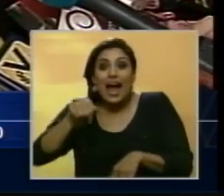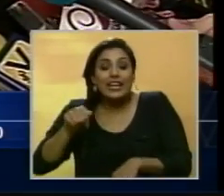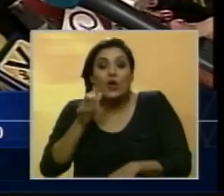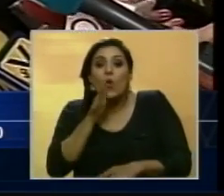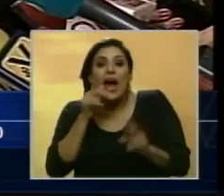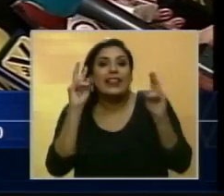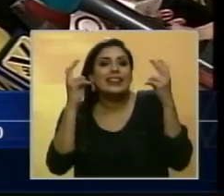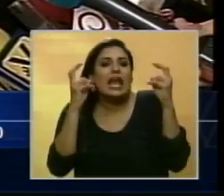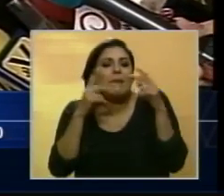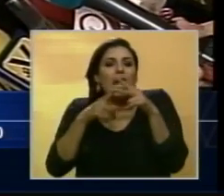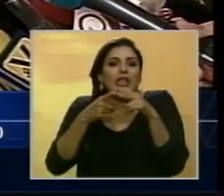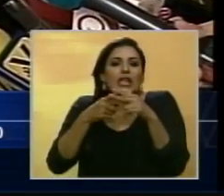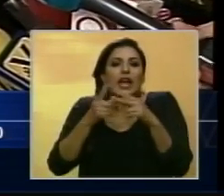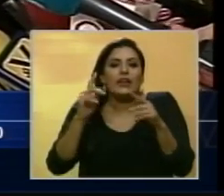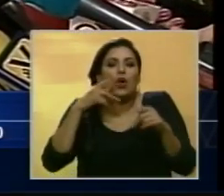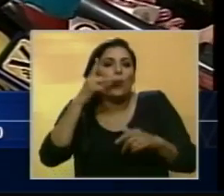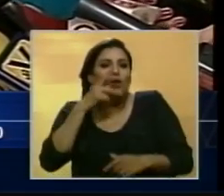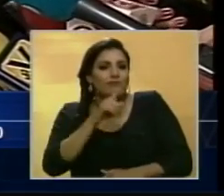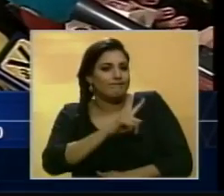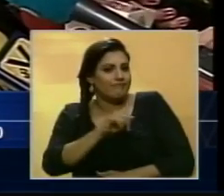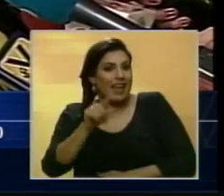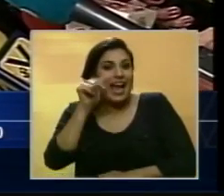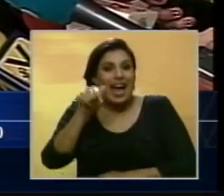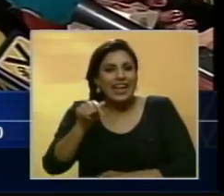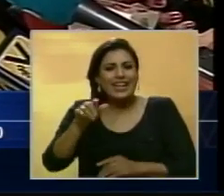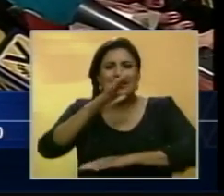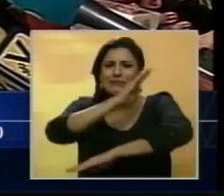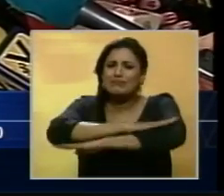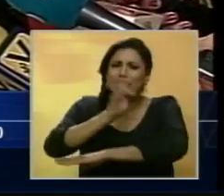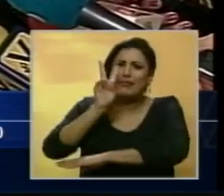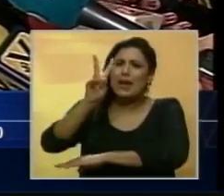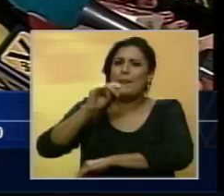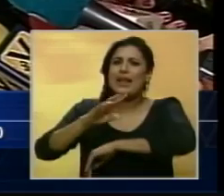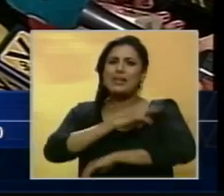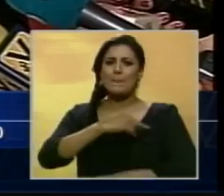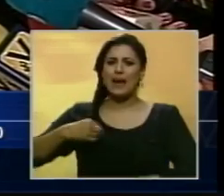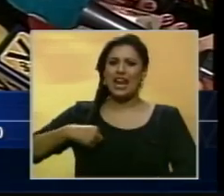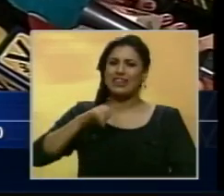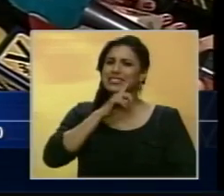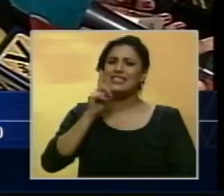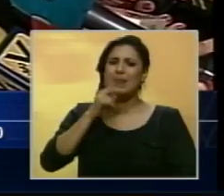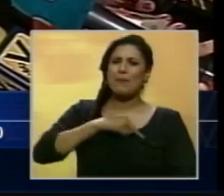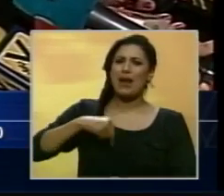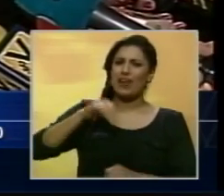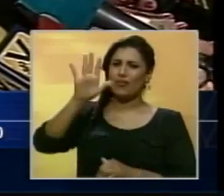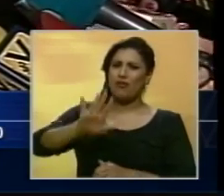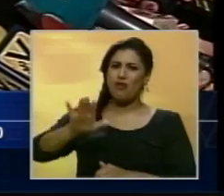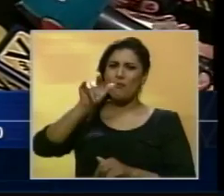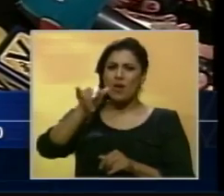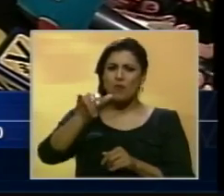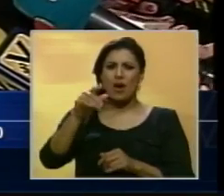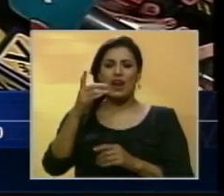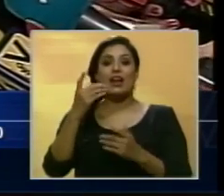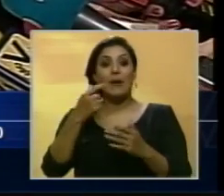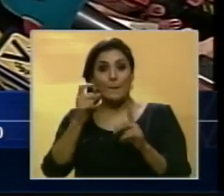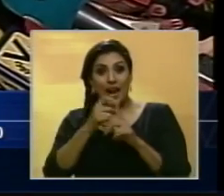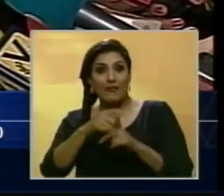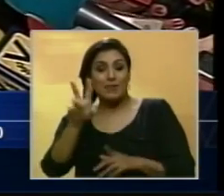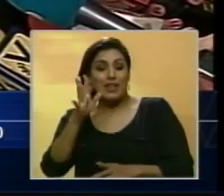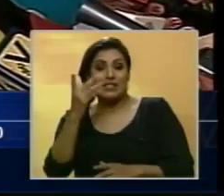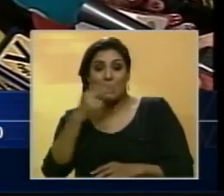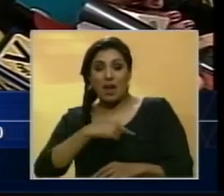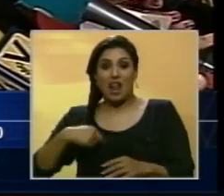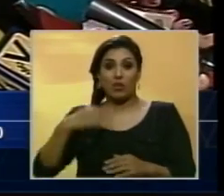de un tema técnico o de un tema político, es una conducta mafiosa. Cuando digo mafiosa, estoy utilizando correctamente la